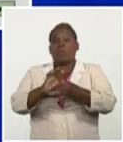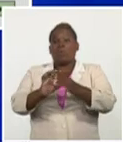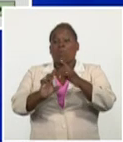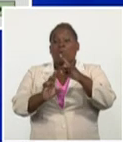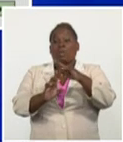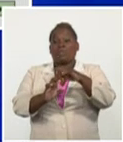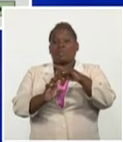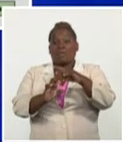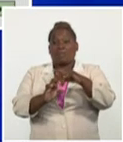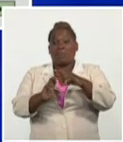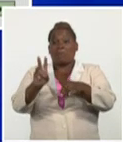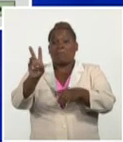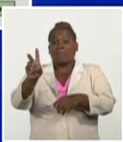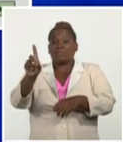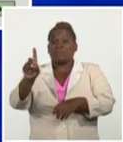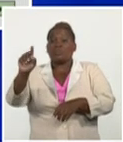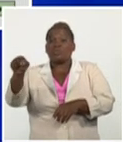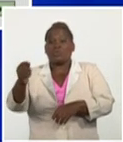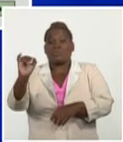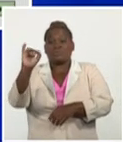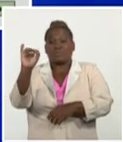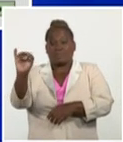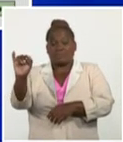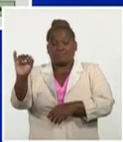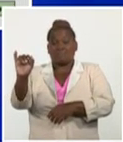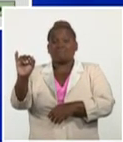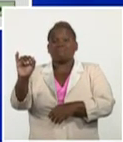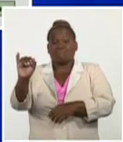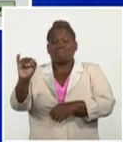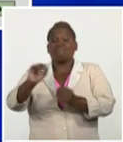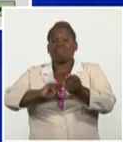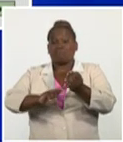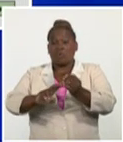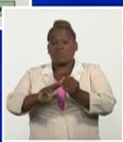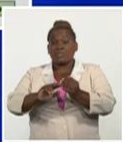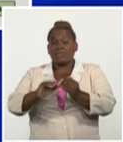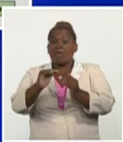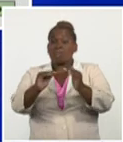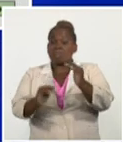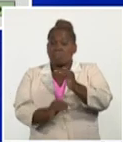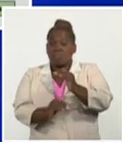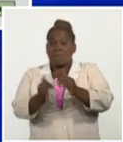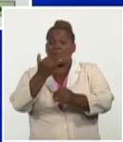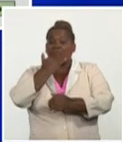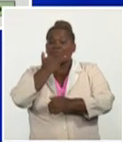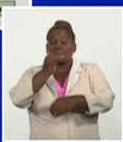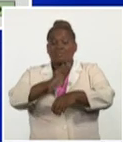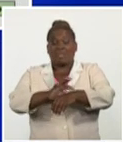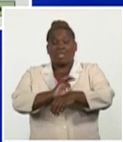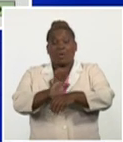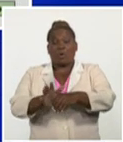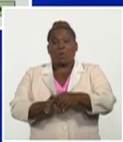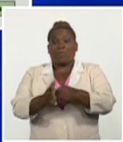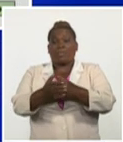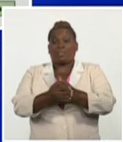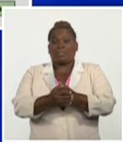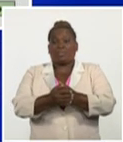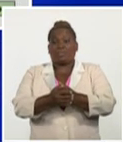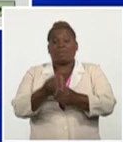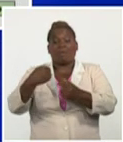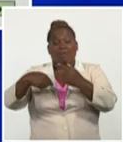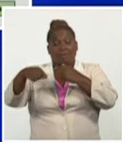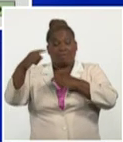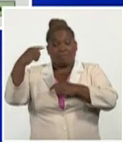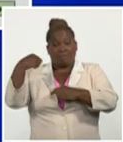de 21,6, pues las provincias con menor tasa de incidencia en el día de ayer, en